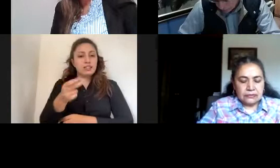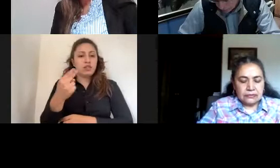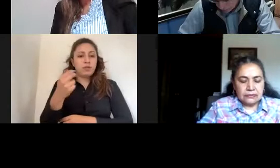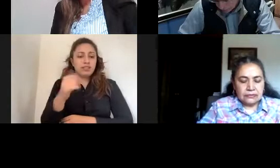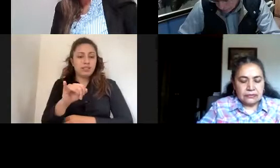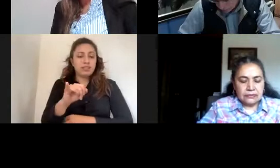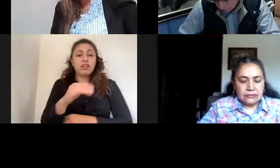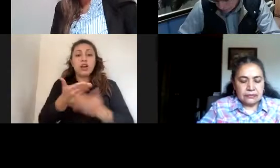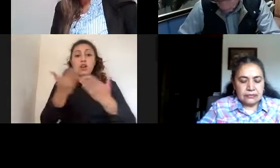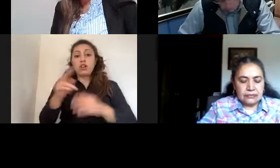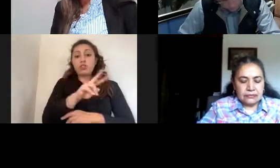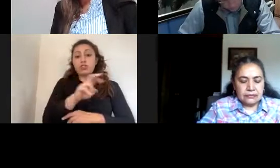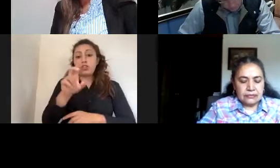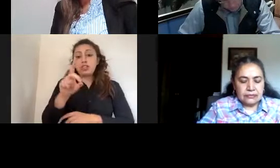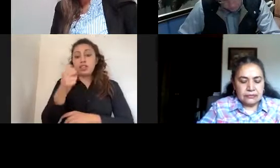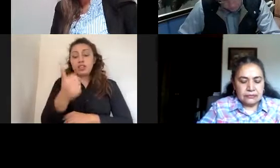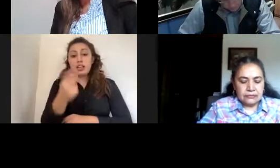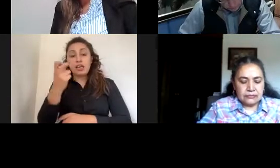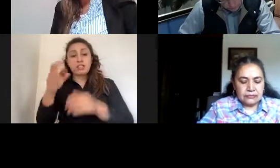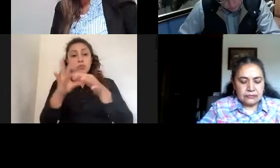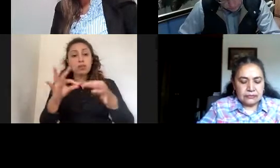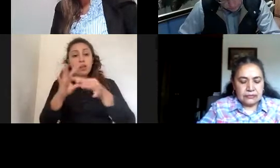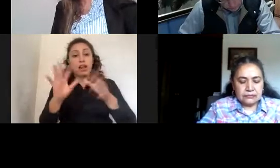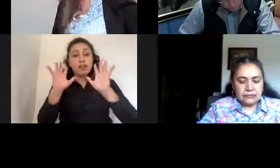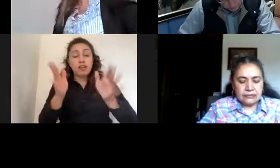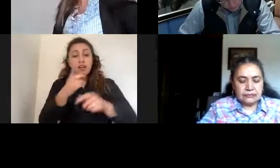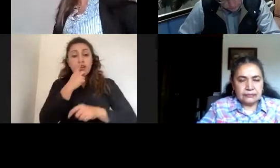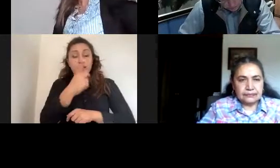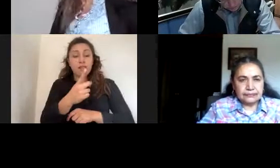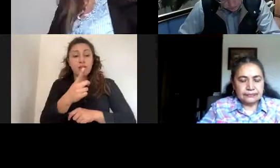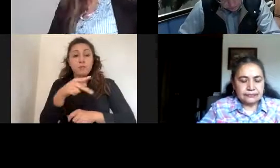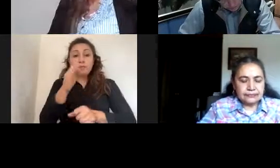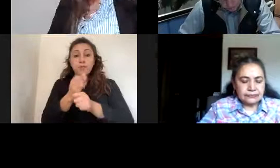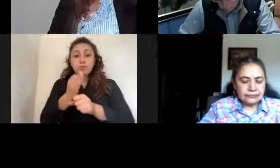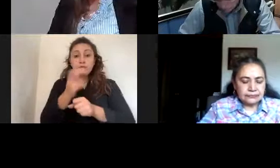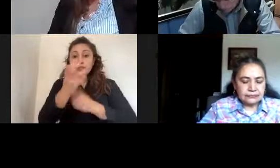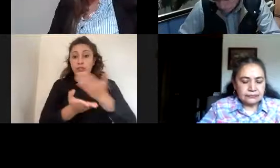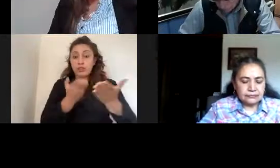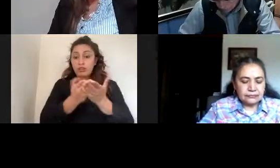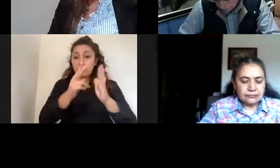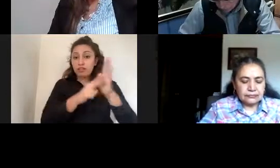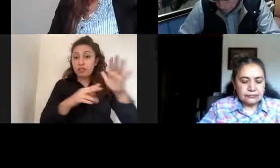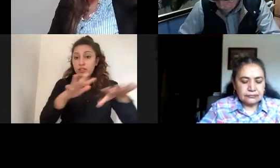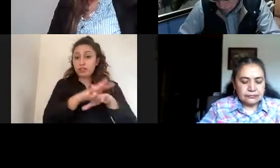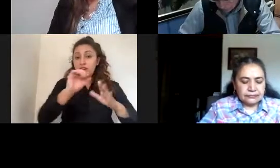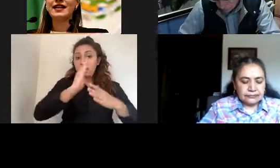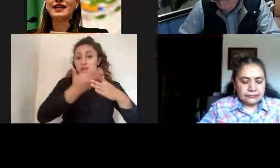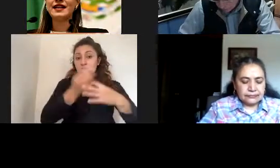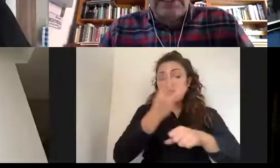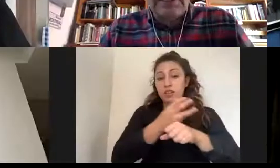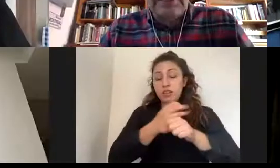artículo 236 ya lo señalaba, y ahorita no se está modificando la fracción tercera del